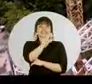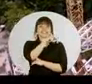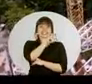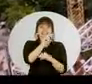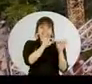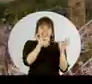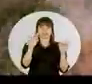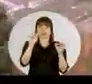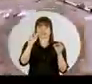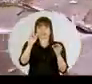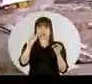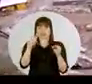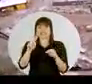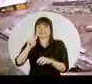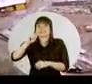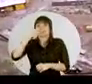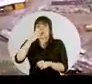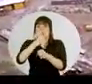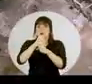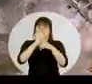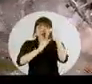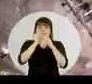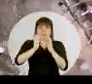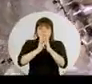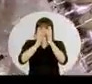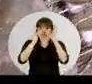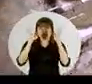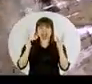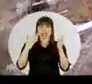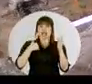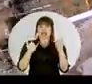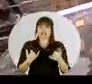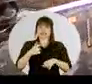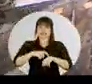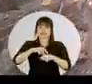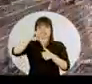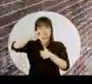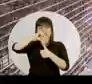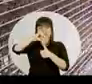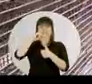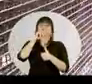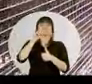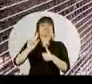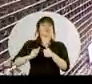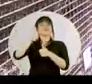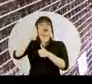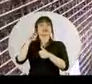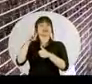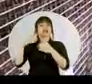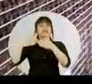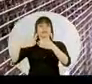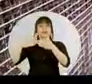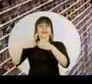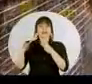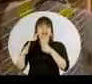kilómetros de Siquirres. Es la segunda obra en infraestructura más grande que se construye en este momento en Centroamérica, solo superada